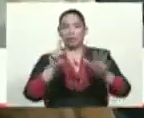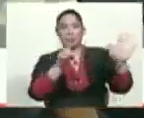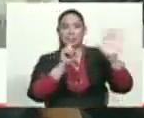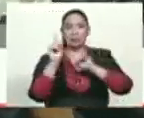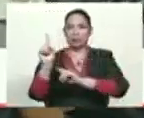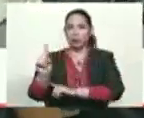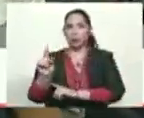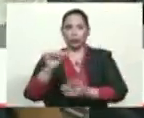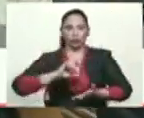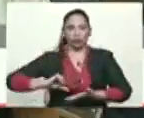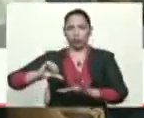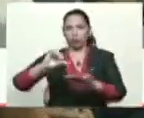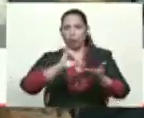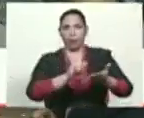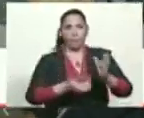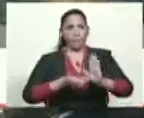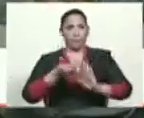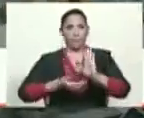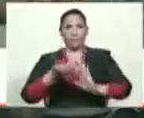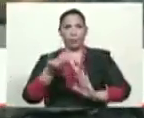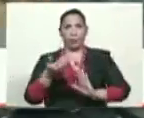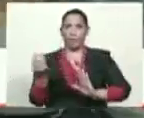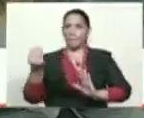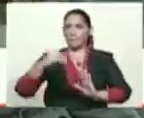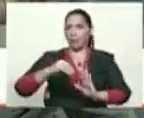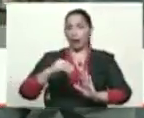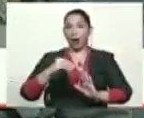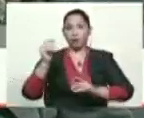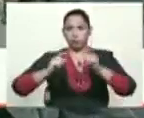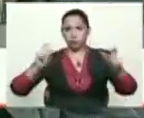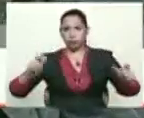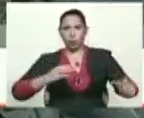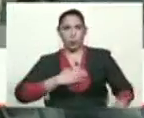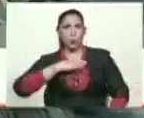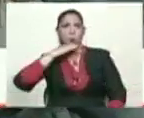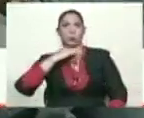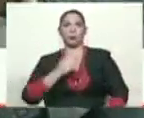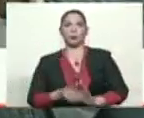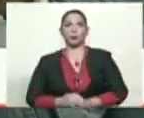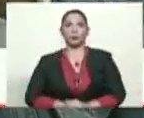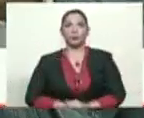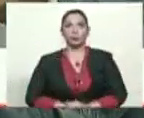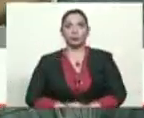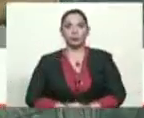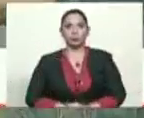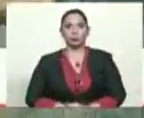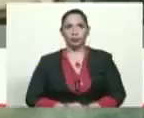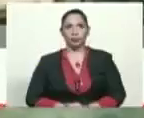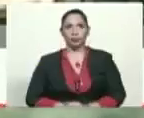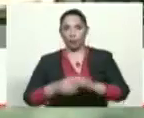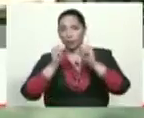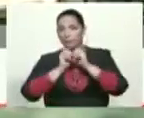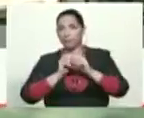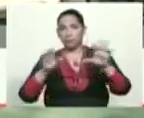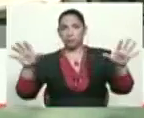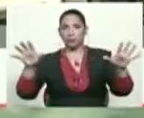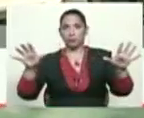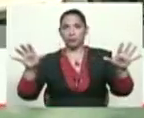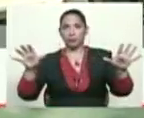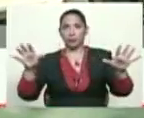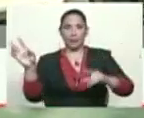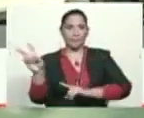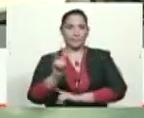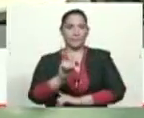priorizadas que son digamos las más pobladas de venezuela y que llegará y se extenderá por todo el territorio